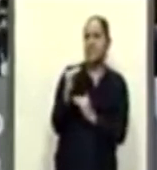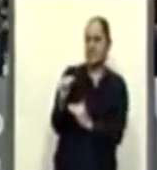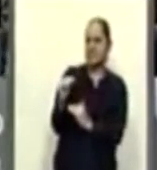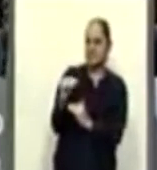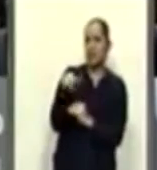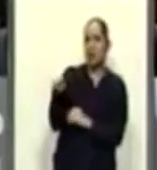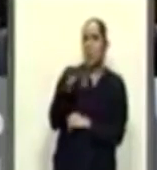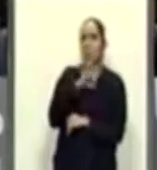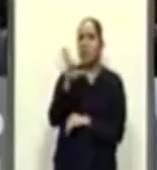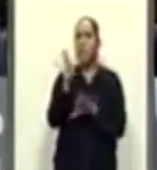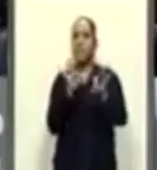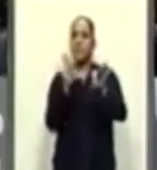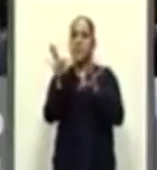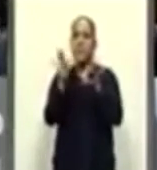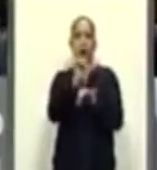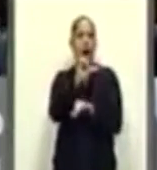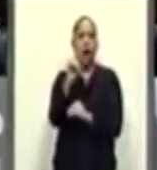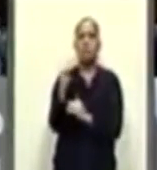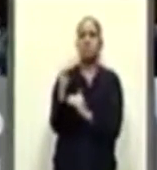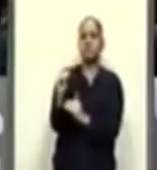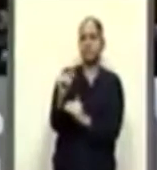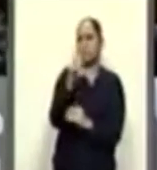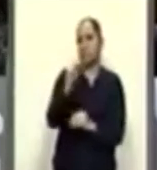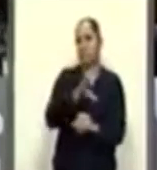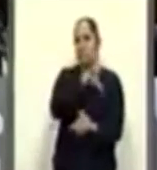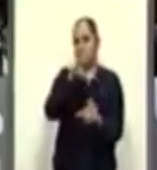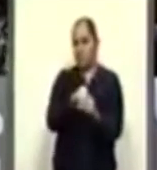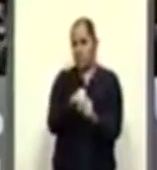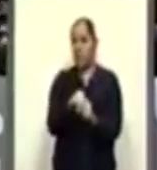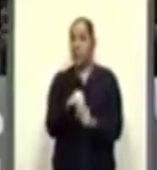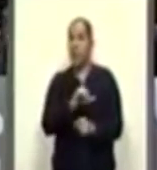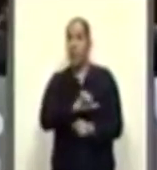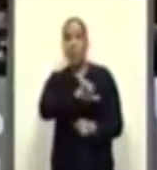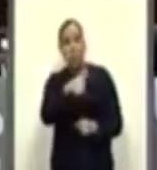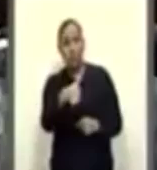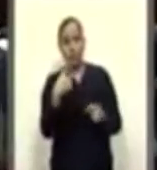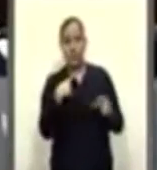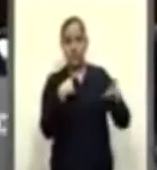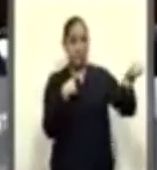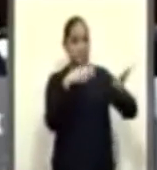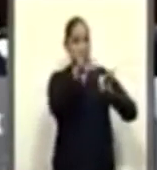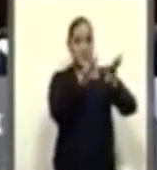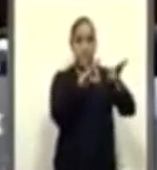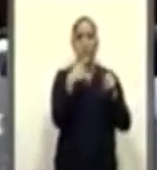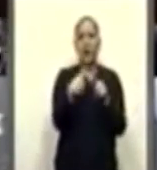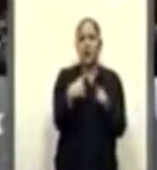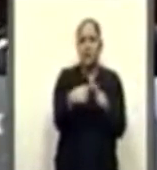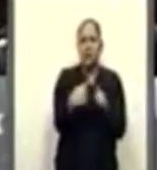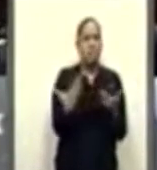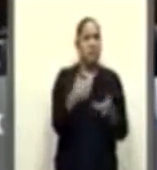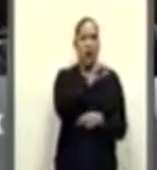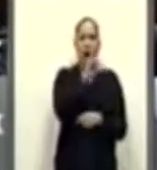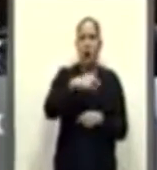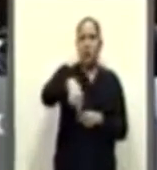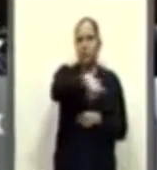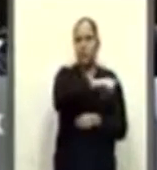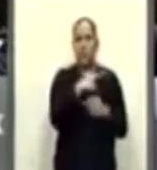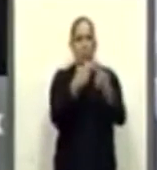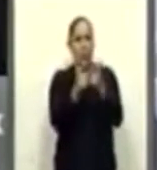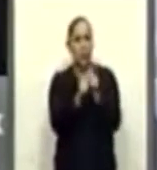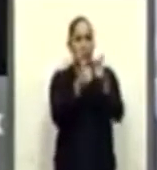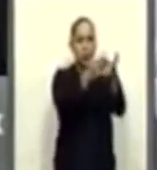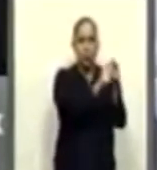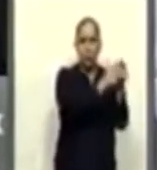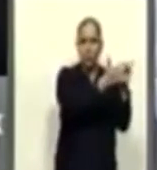que integrarán dicha asamblea, mientras que otros serán designados por la partidocracia. Es decir, este proceso